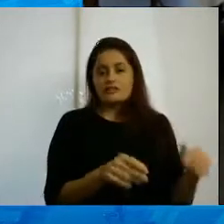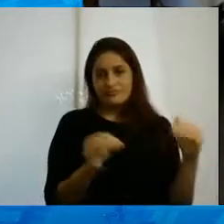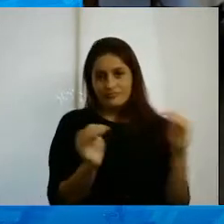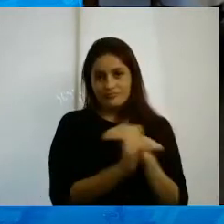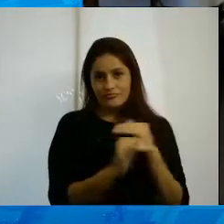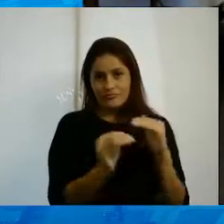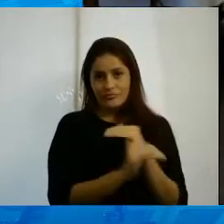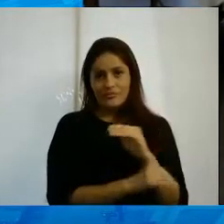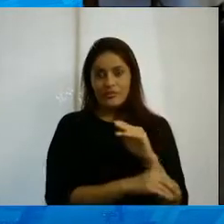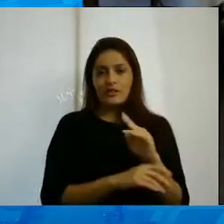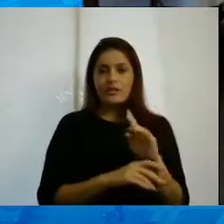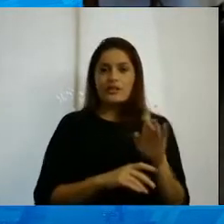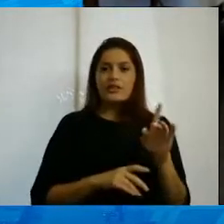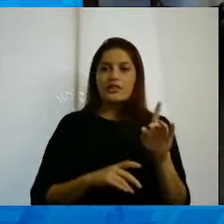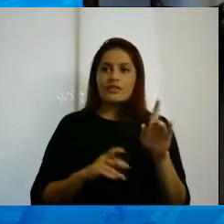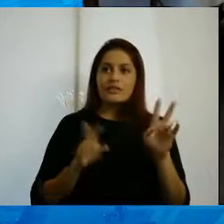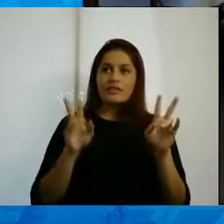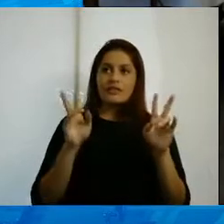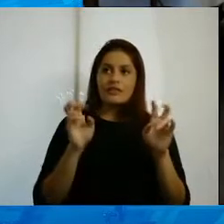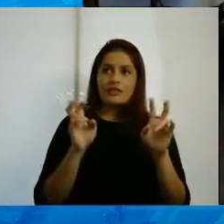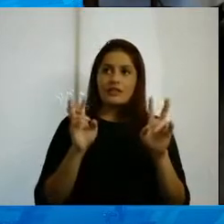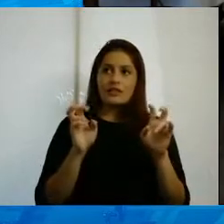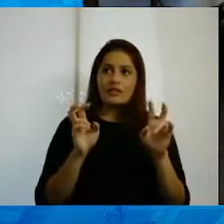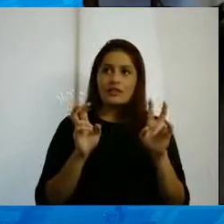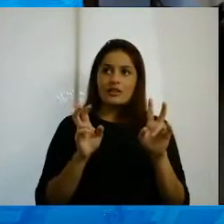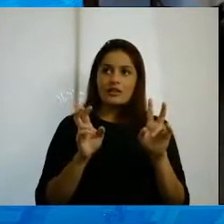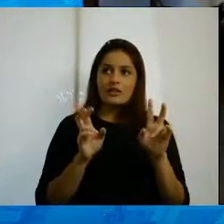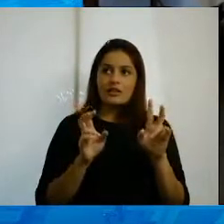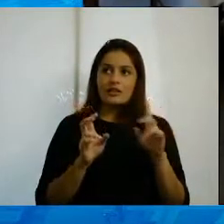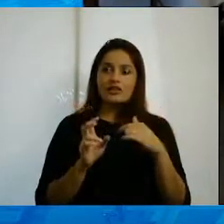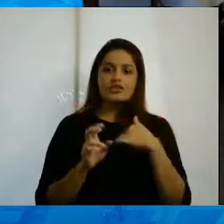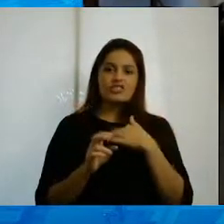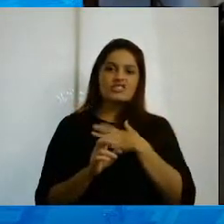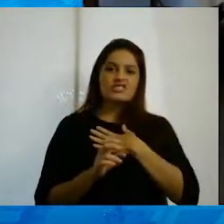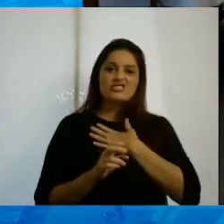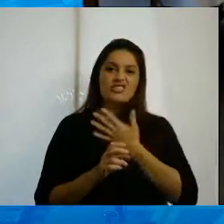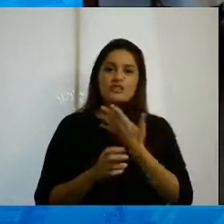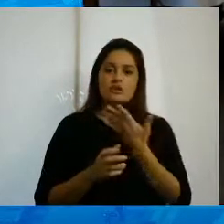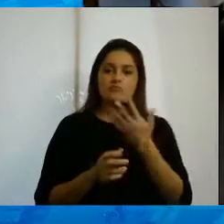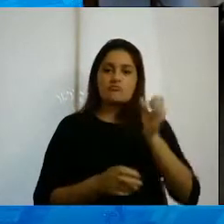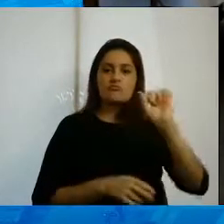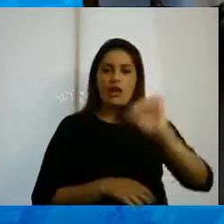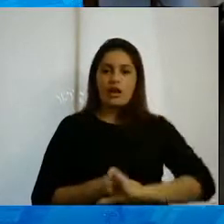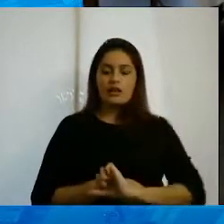tránsito en el sector, a mi parecer, absolutamente contraproducente.